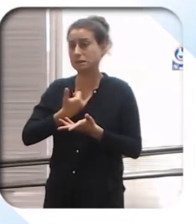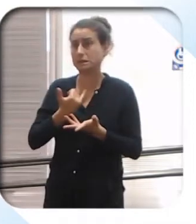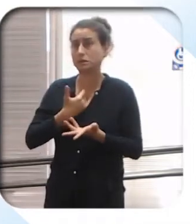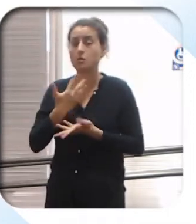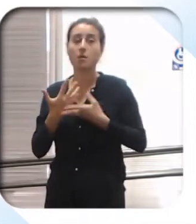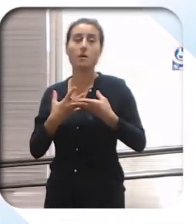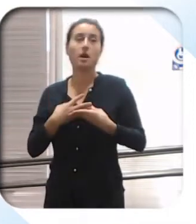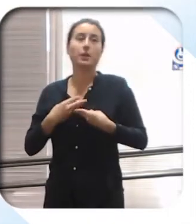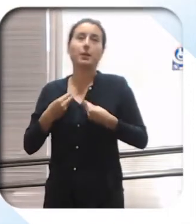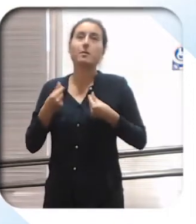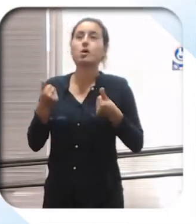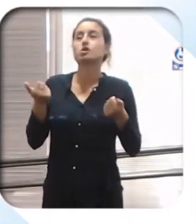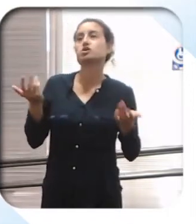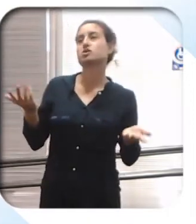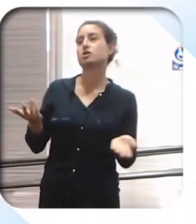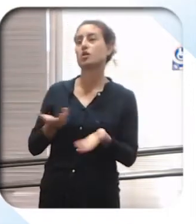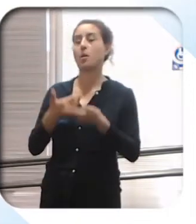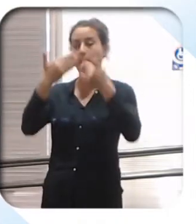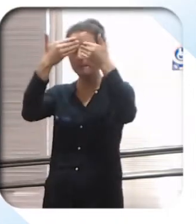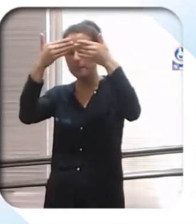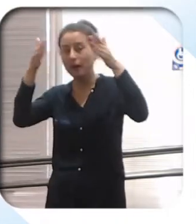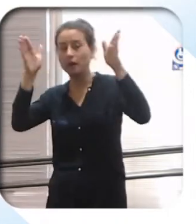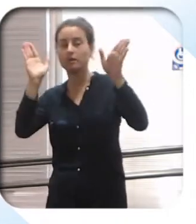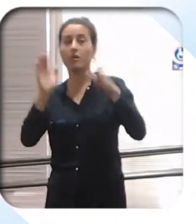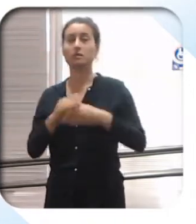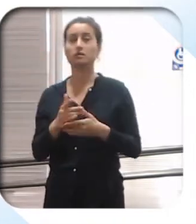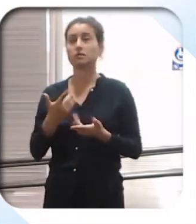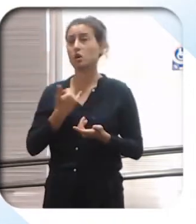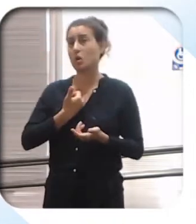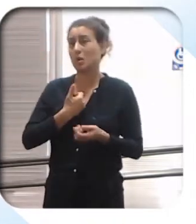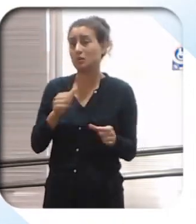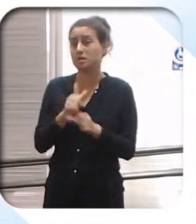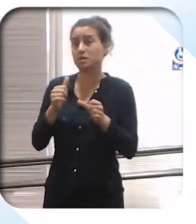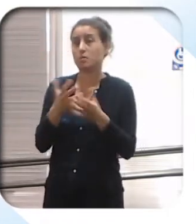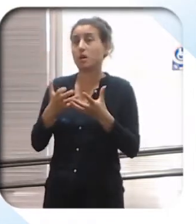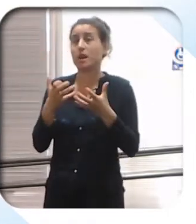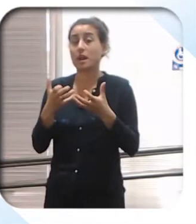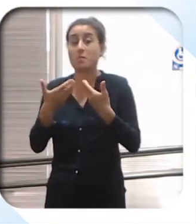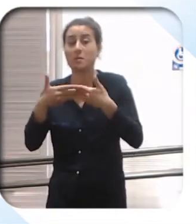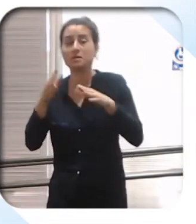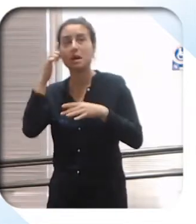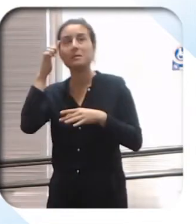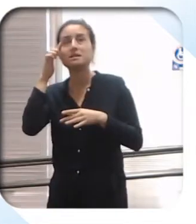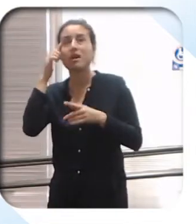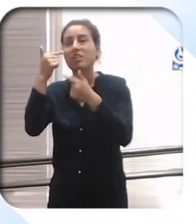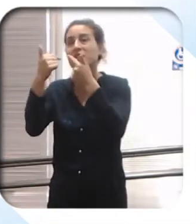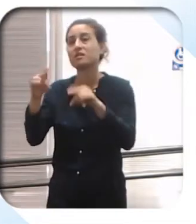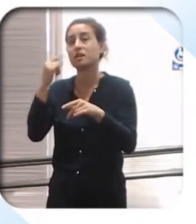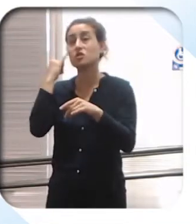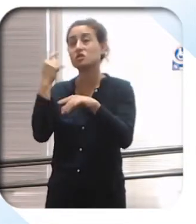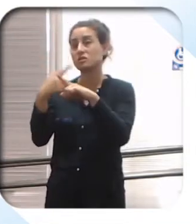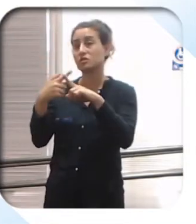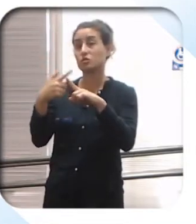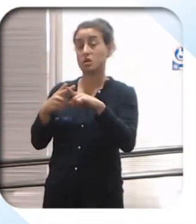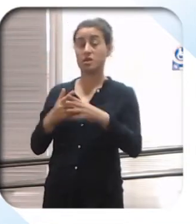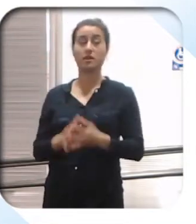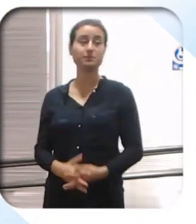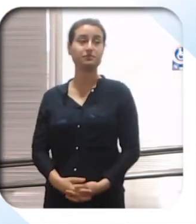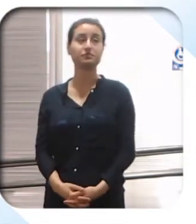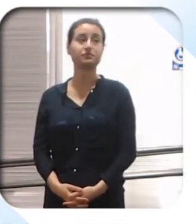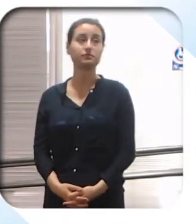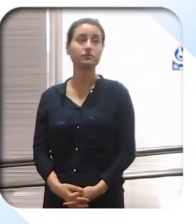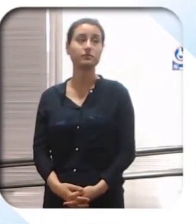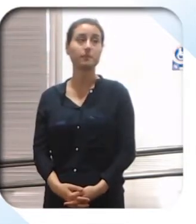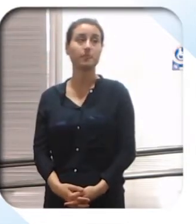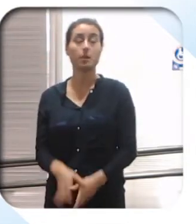más espiritual, a un plano más amplio, queremos usar otros órganos, queremos empezar a pensar en lo que deberíamos pensar de un principio